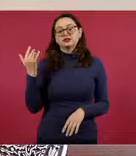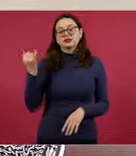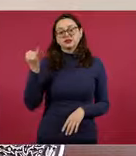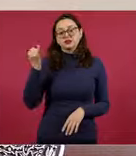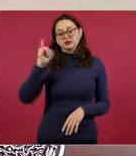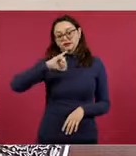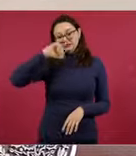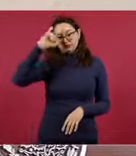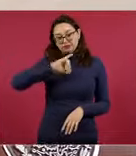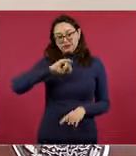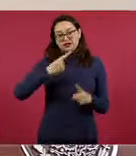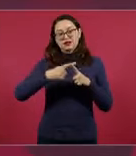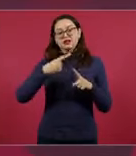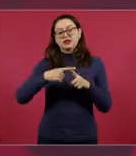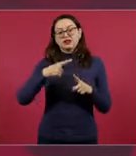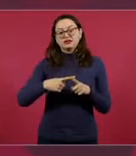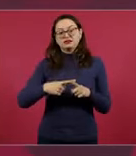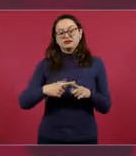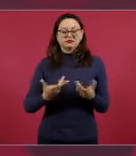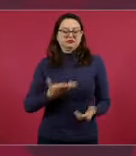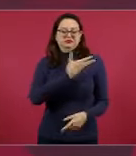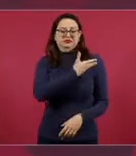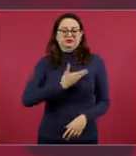al director del INE,